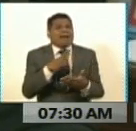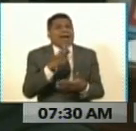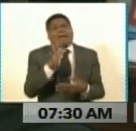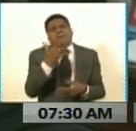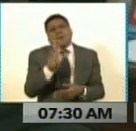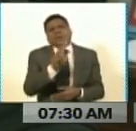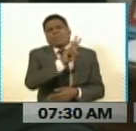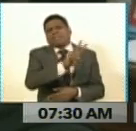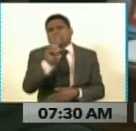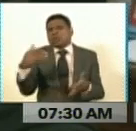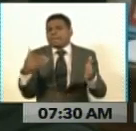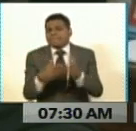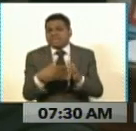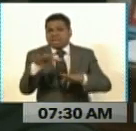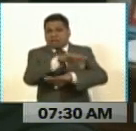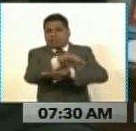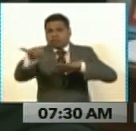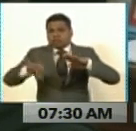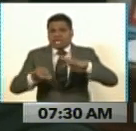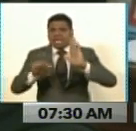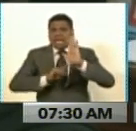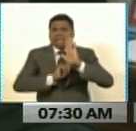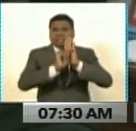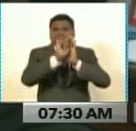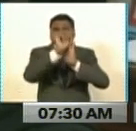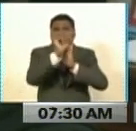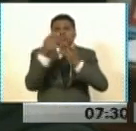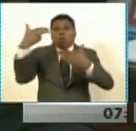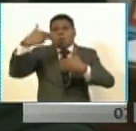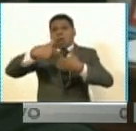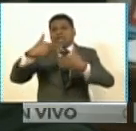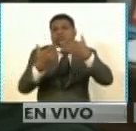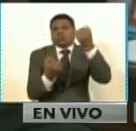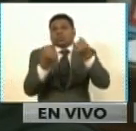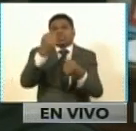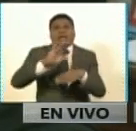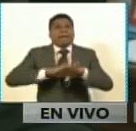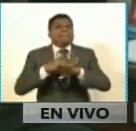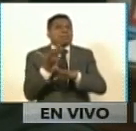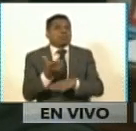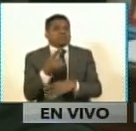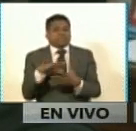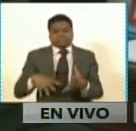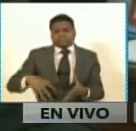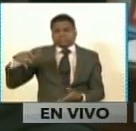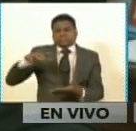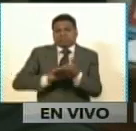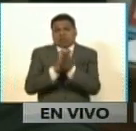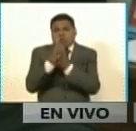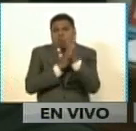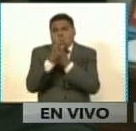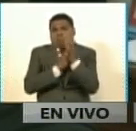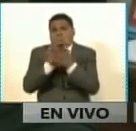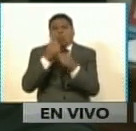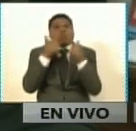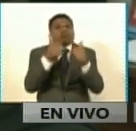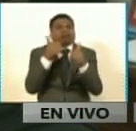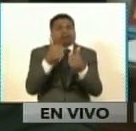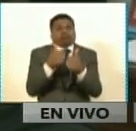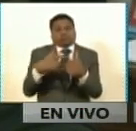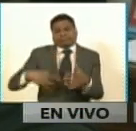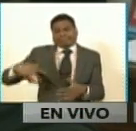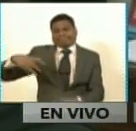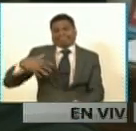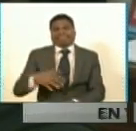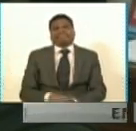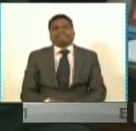en frontera porque es un delito muy lucrativo que es favorecido en la hermana